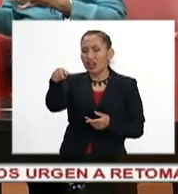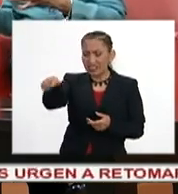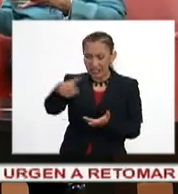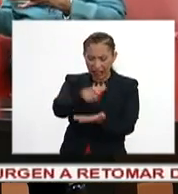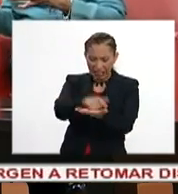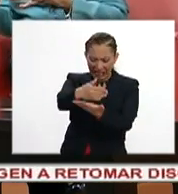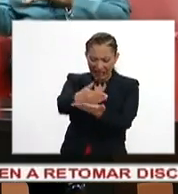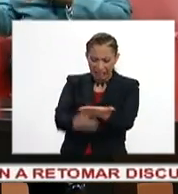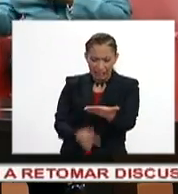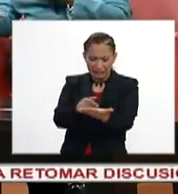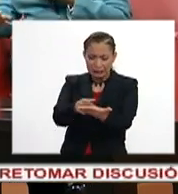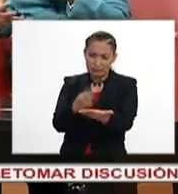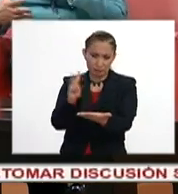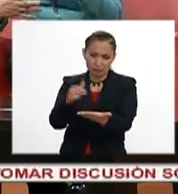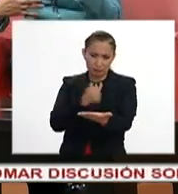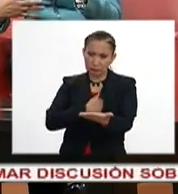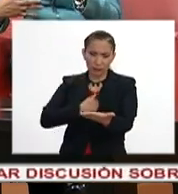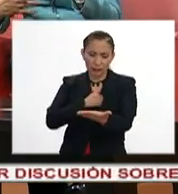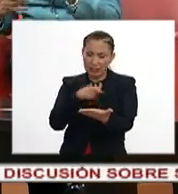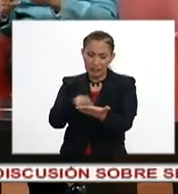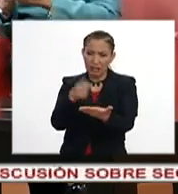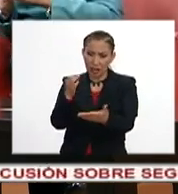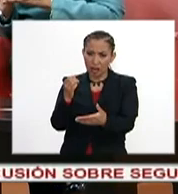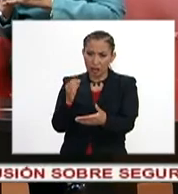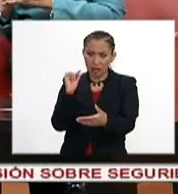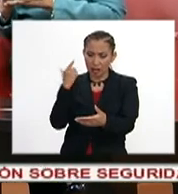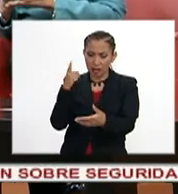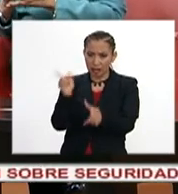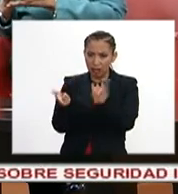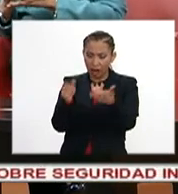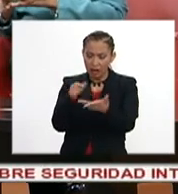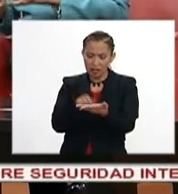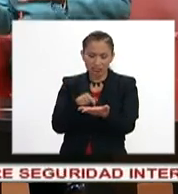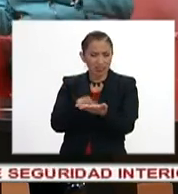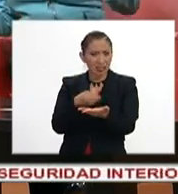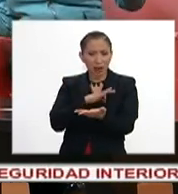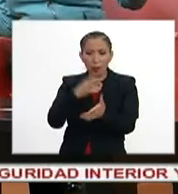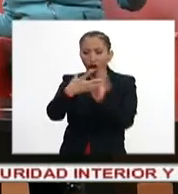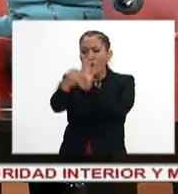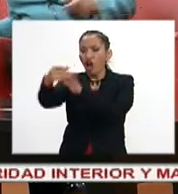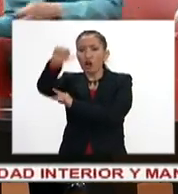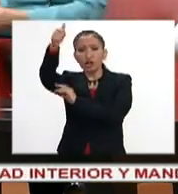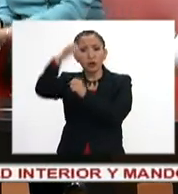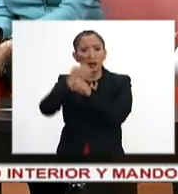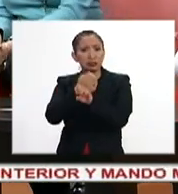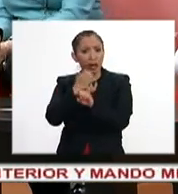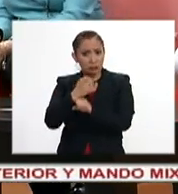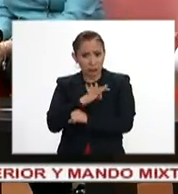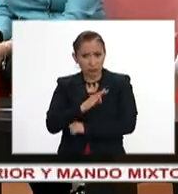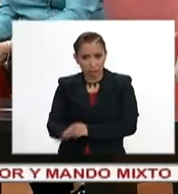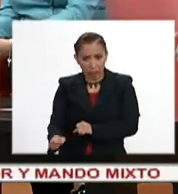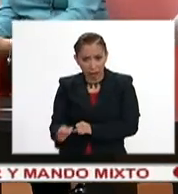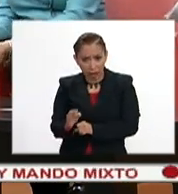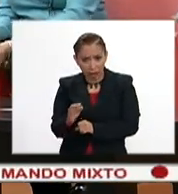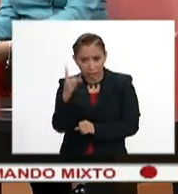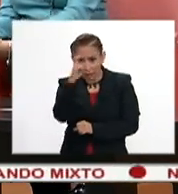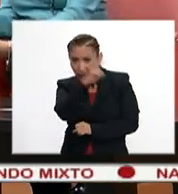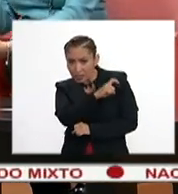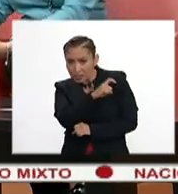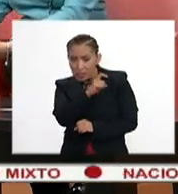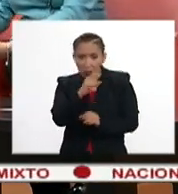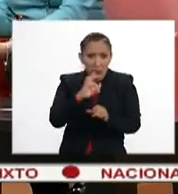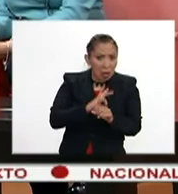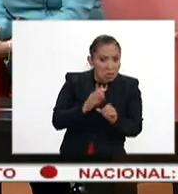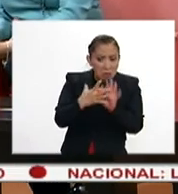de leyes, desafortunadamente como esta que se acaba de aprobar en Texas, pues se replique en otros estados de los Estados Unidos? Es difícil